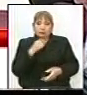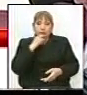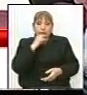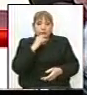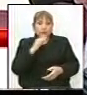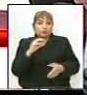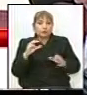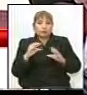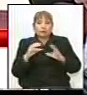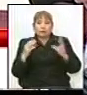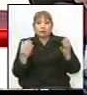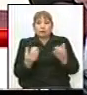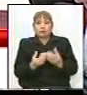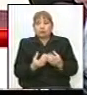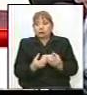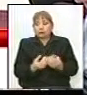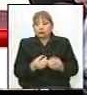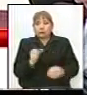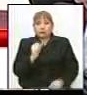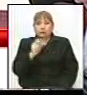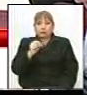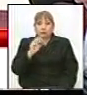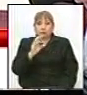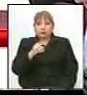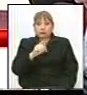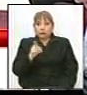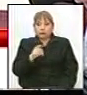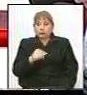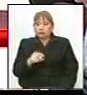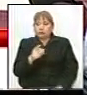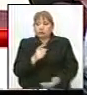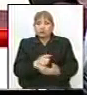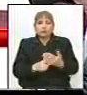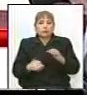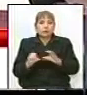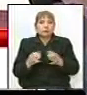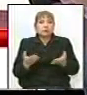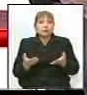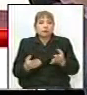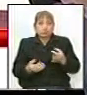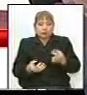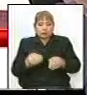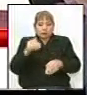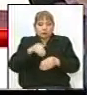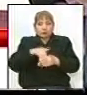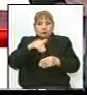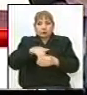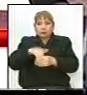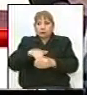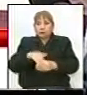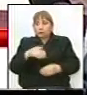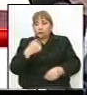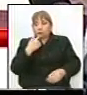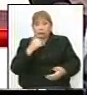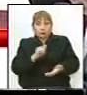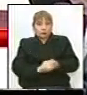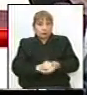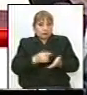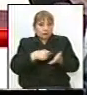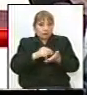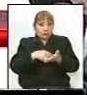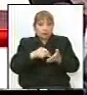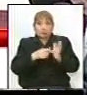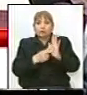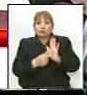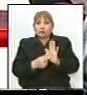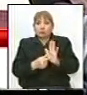Janet Sánchez, nos indica de que qué hizo el jurado ante esta falsificación de firmas.